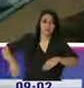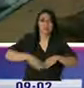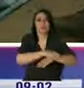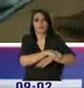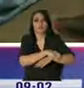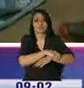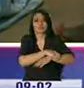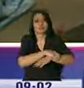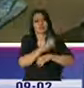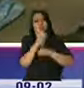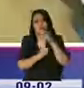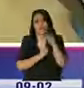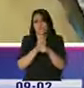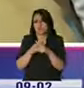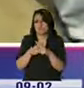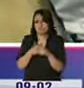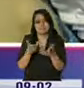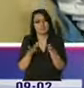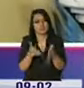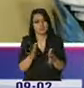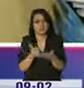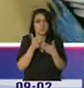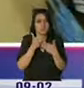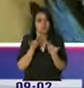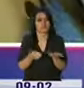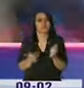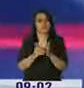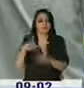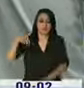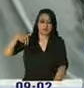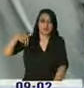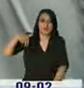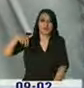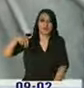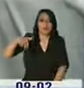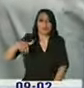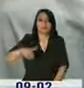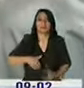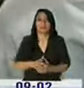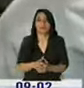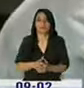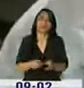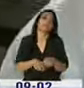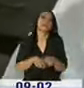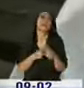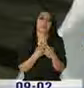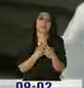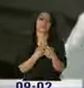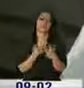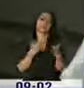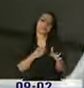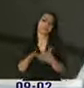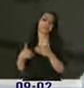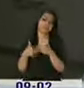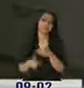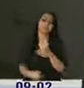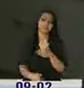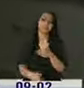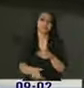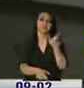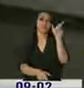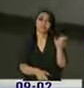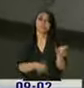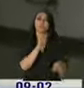así, lucido que volví a caminar así. Entonces inició un proceso largo de recuperación. El supuesto culpable